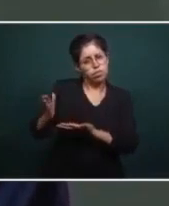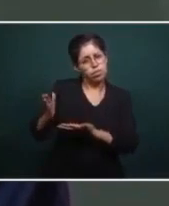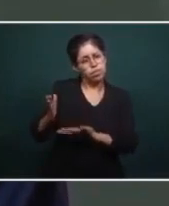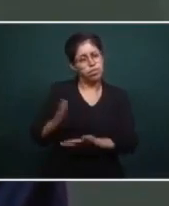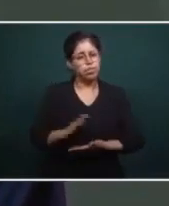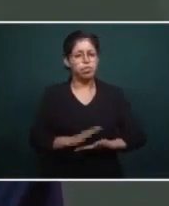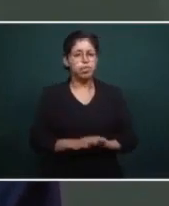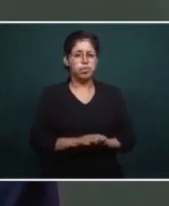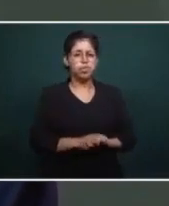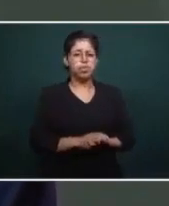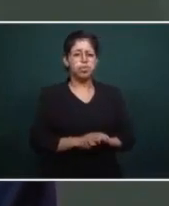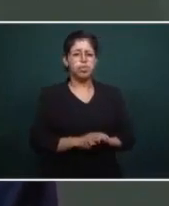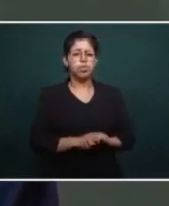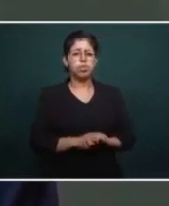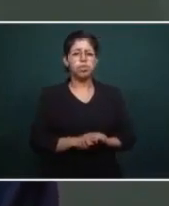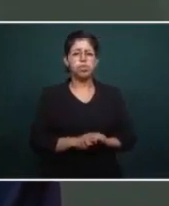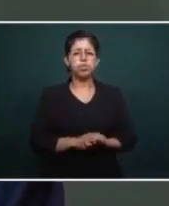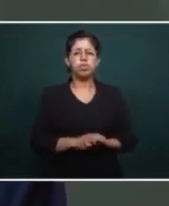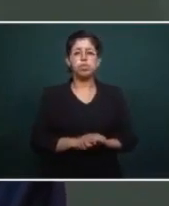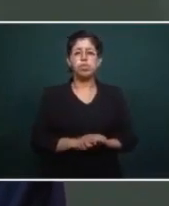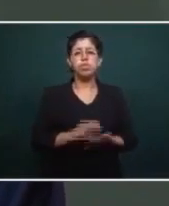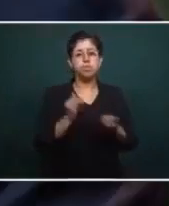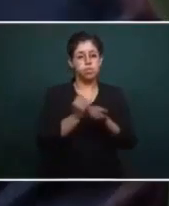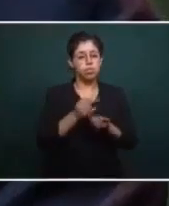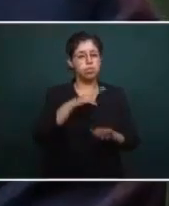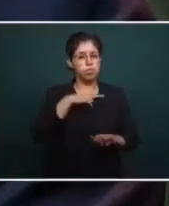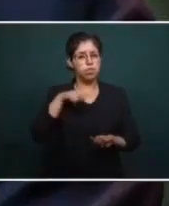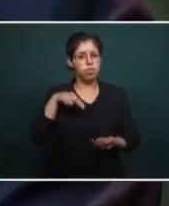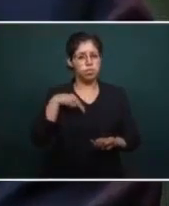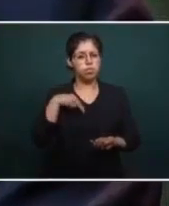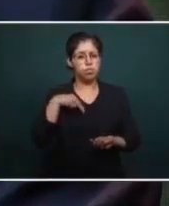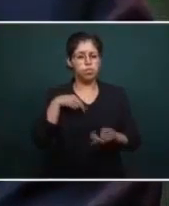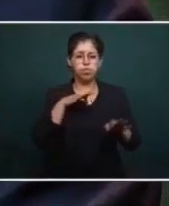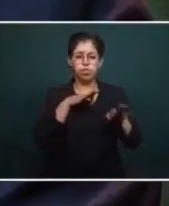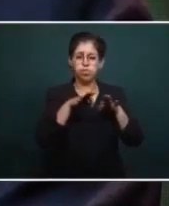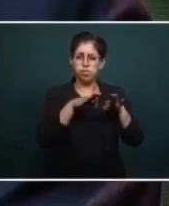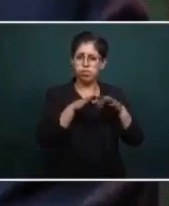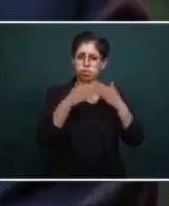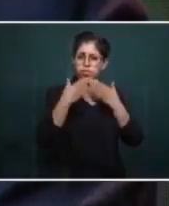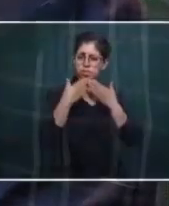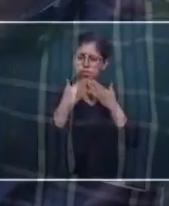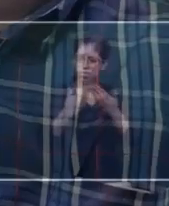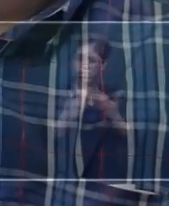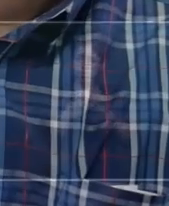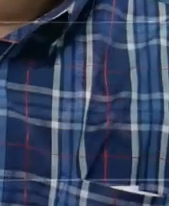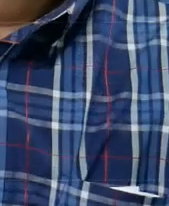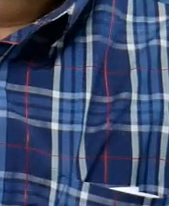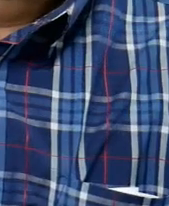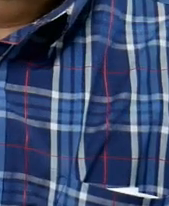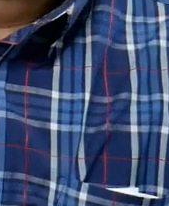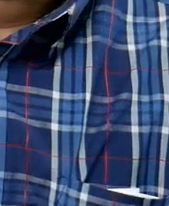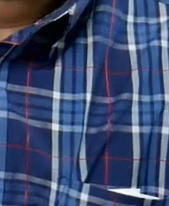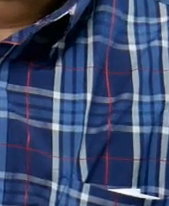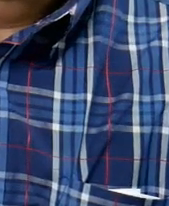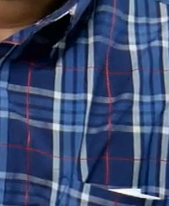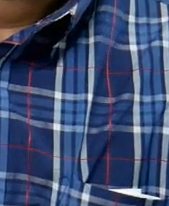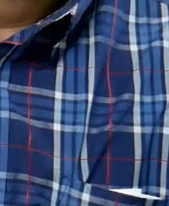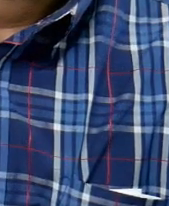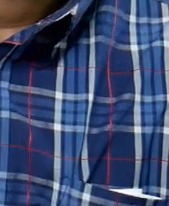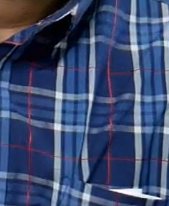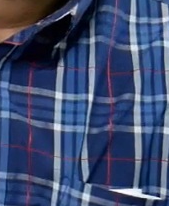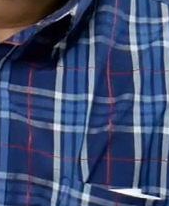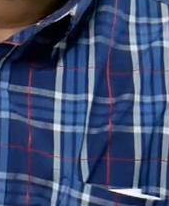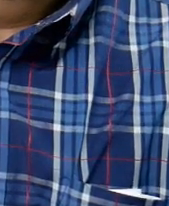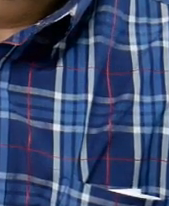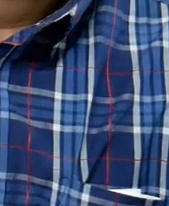esta manera también nosotros podamos mantener nuestra soberanía. Y por cierto,